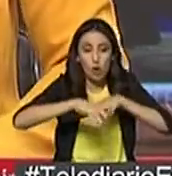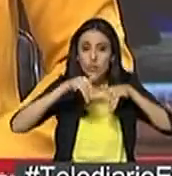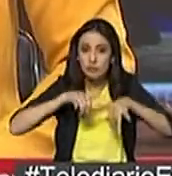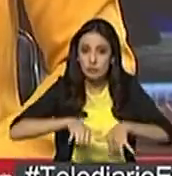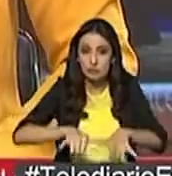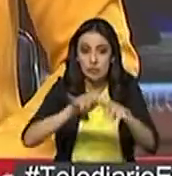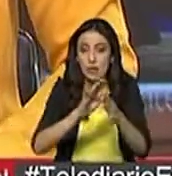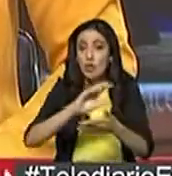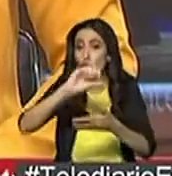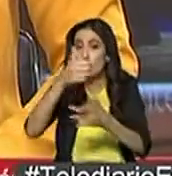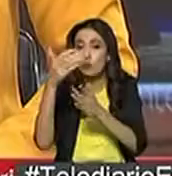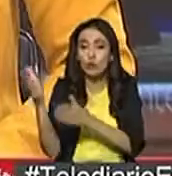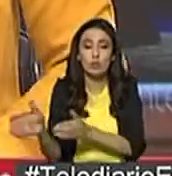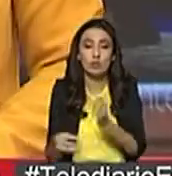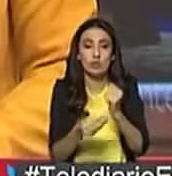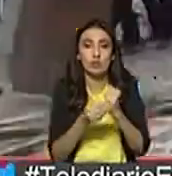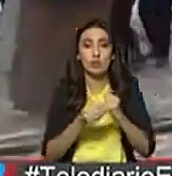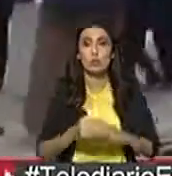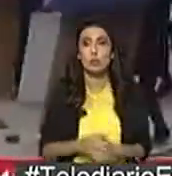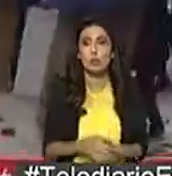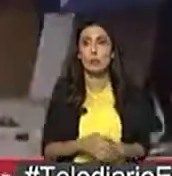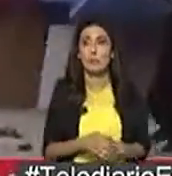las protestas pacíficas.